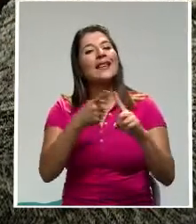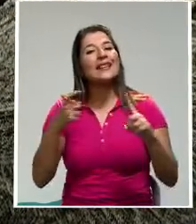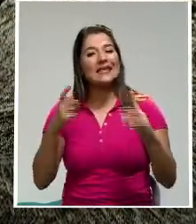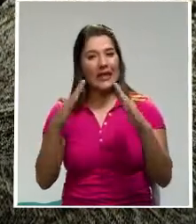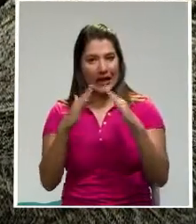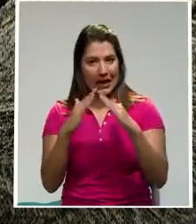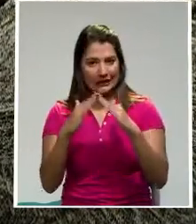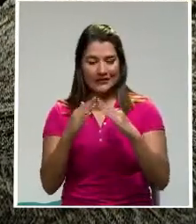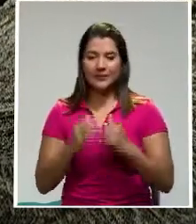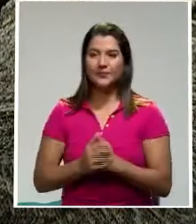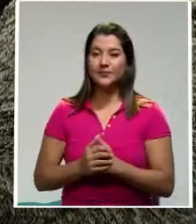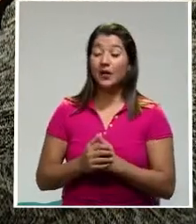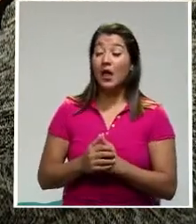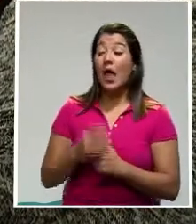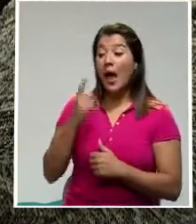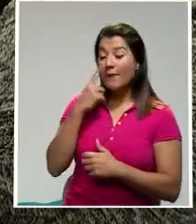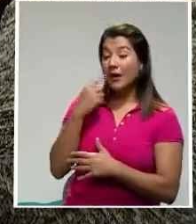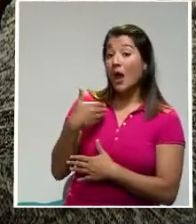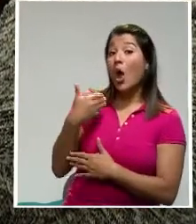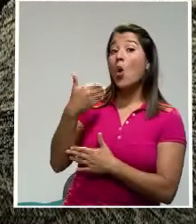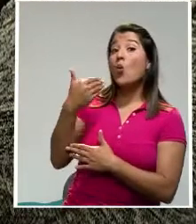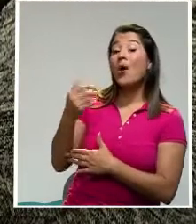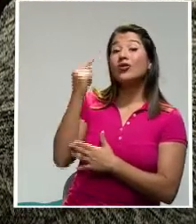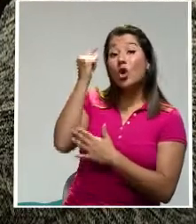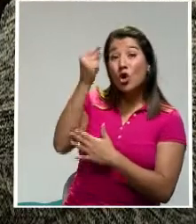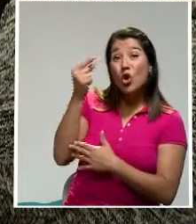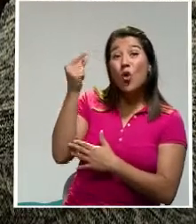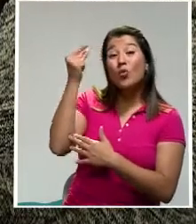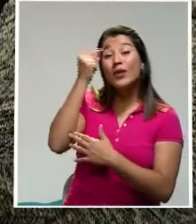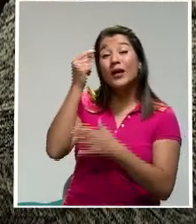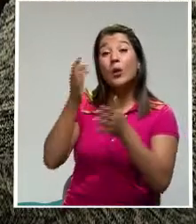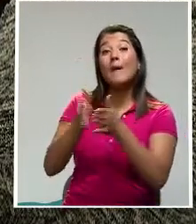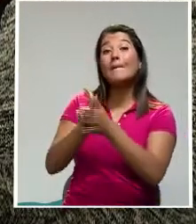Vamos a ver, cuando el gobierno nos pide